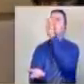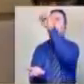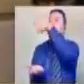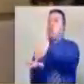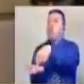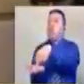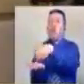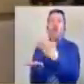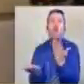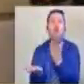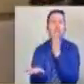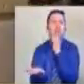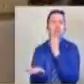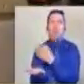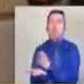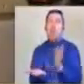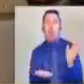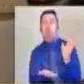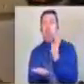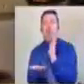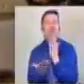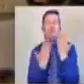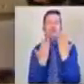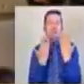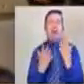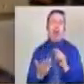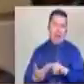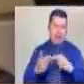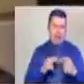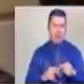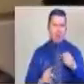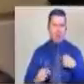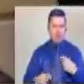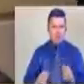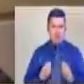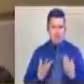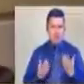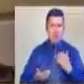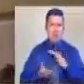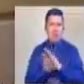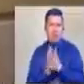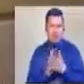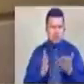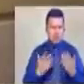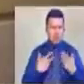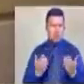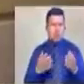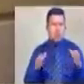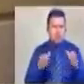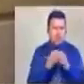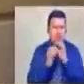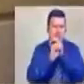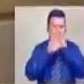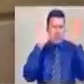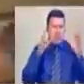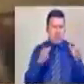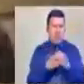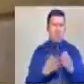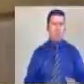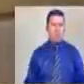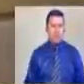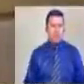destino de los hombres que queremos la paz y la convivencia es indudablemente